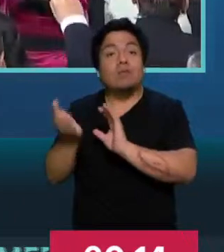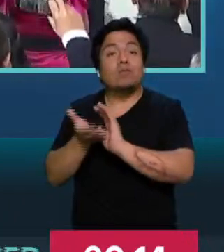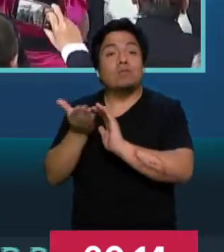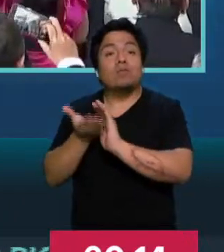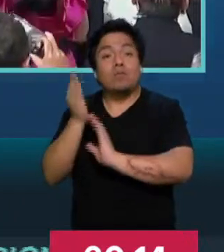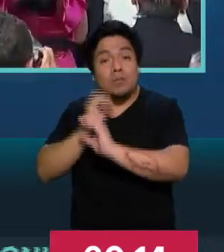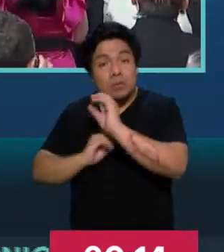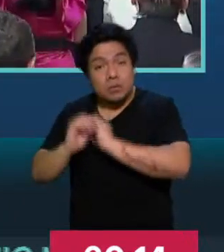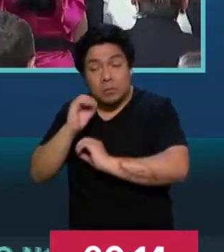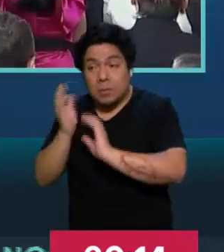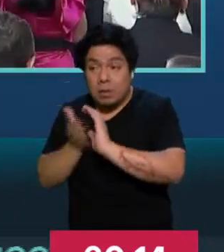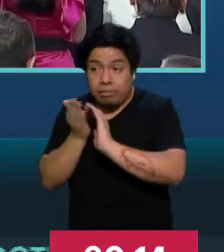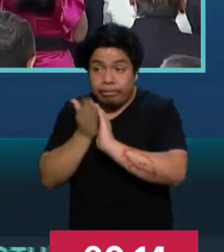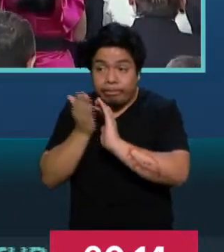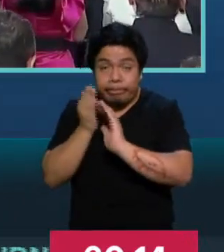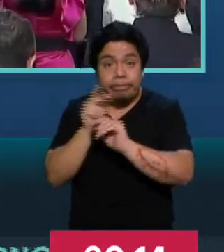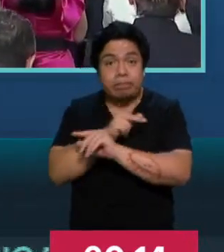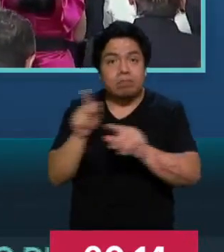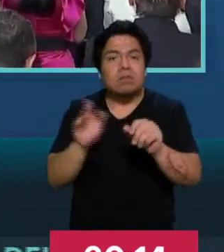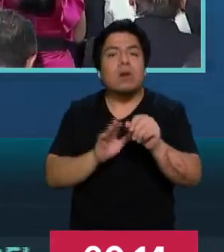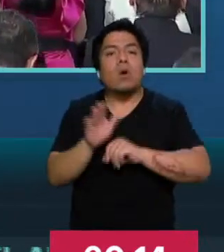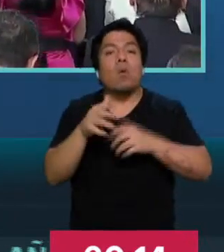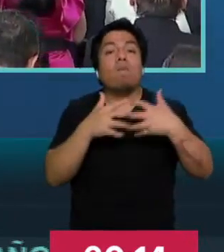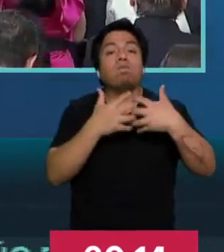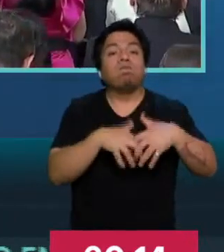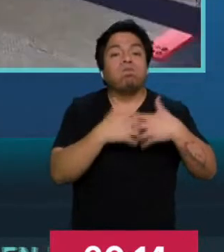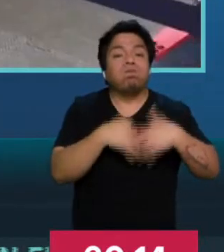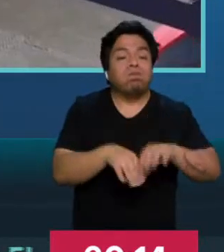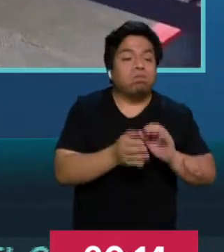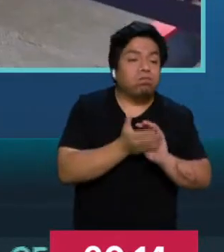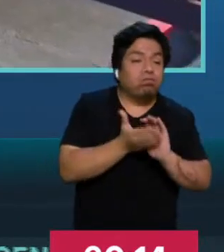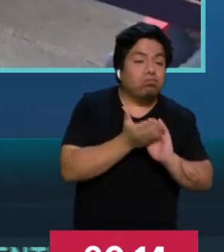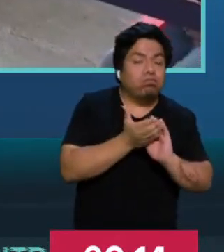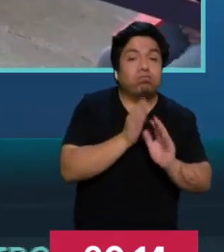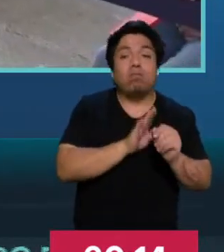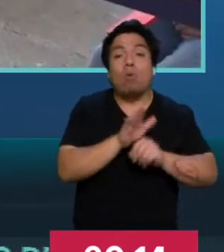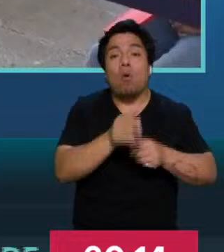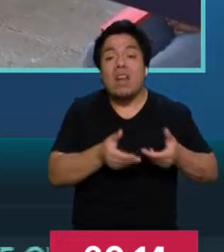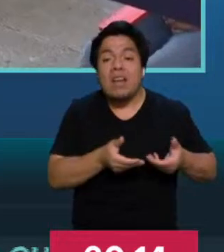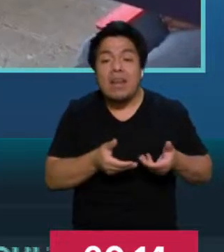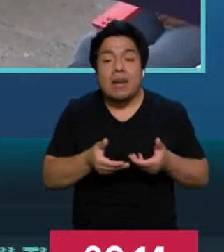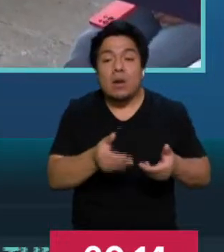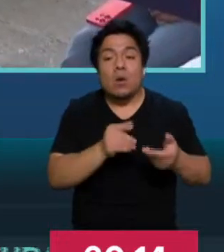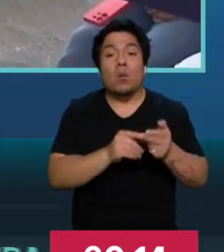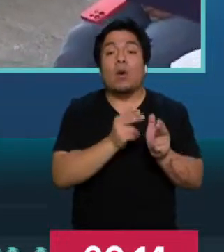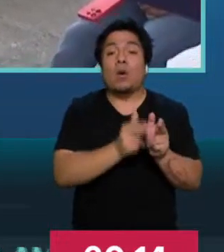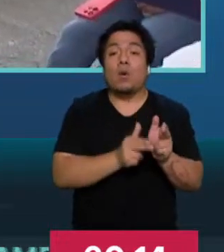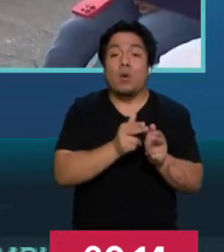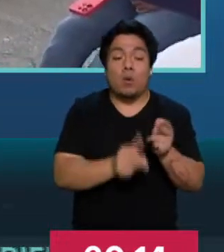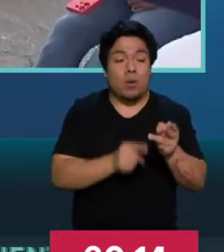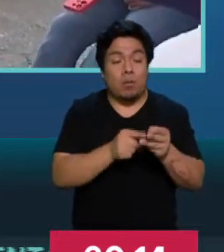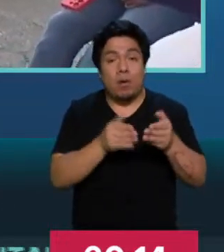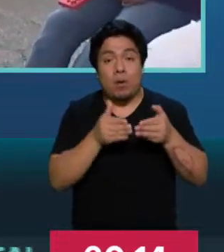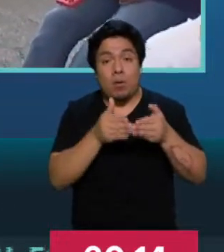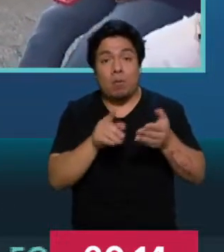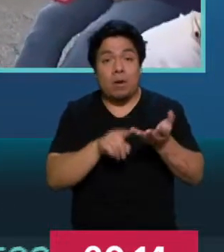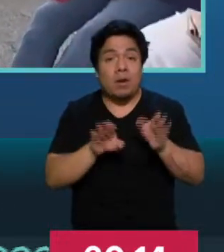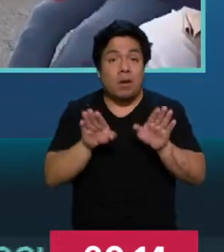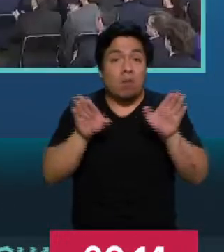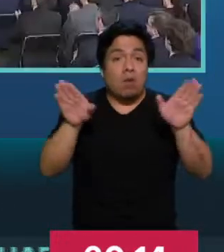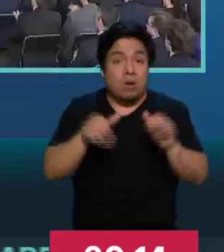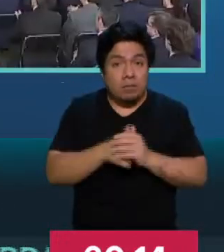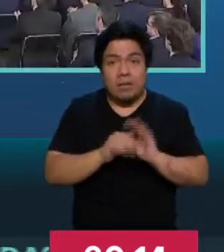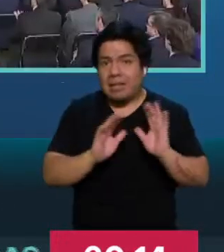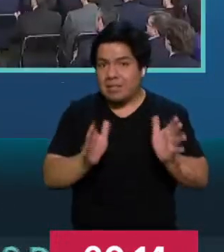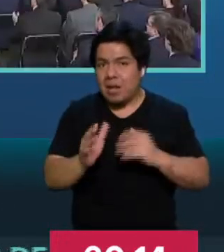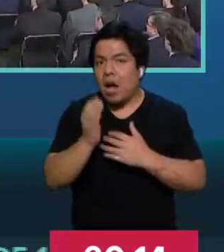pues se habla de la construcción de infraestructura, en específico de carreteras, de estos trenes, de estos puertos, de estos aeropuertos que